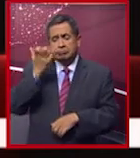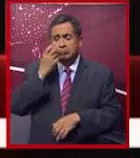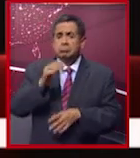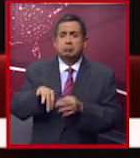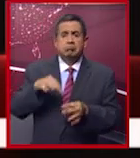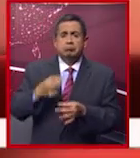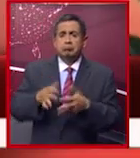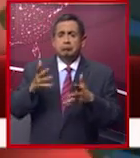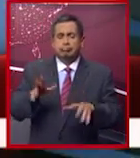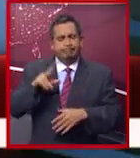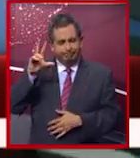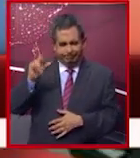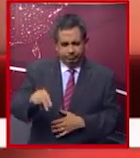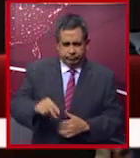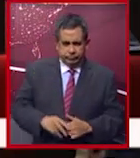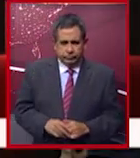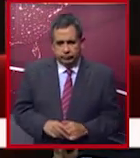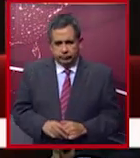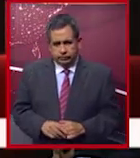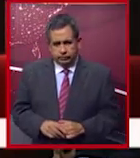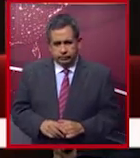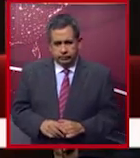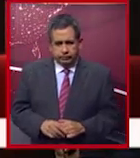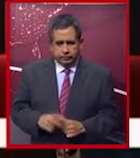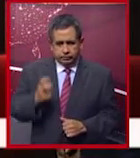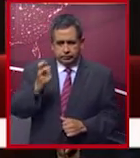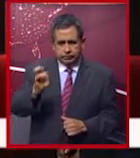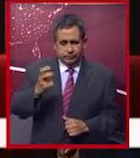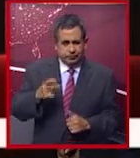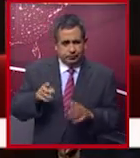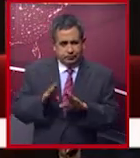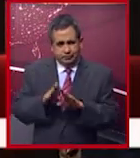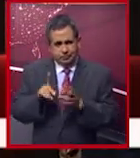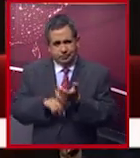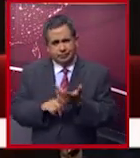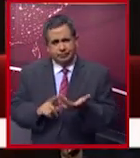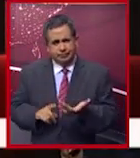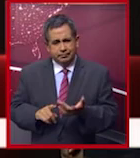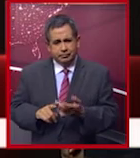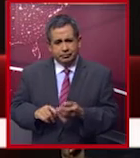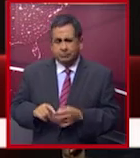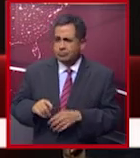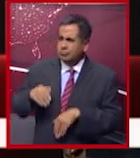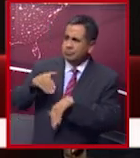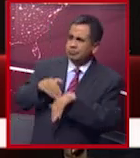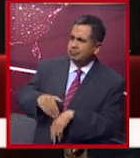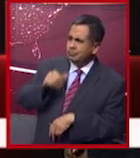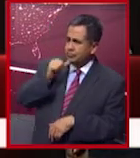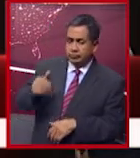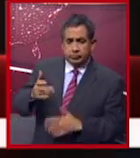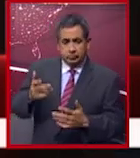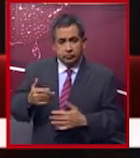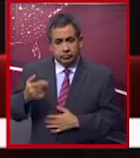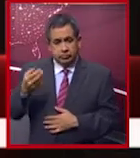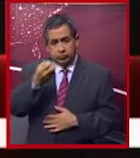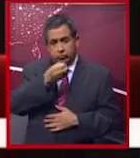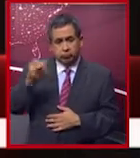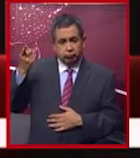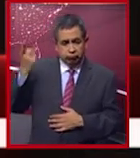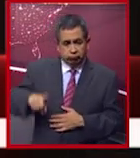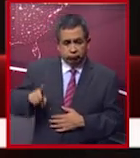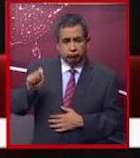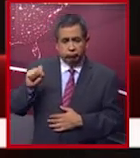de la sentencia. Eso sería materialmente un desacato. La orden que tenemos del